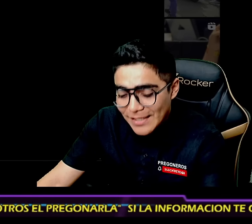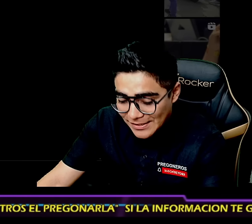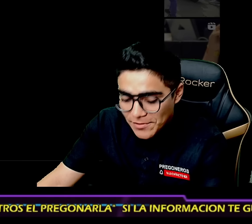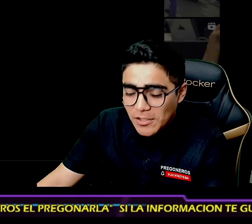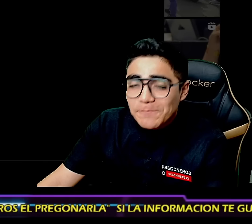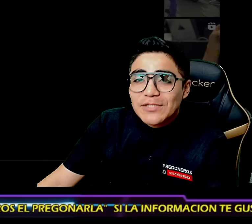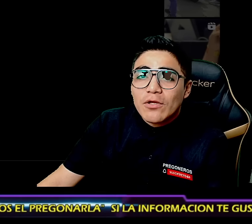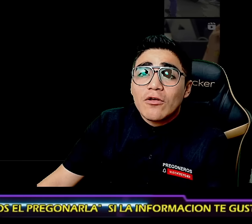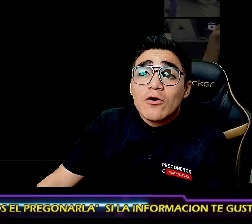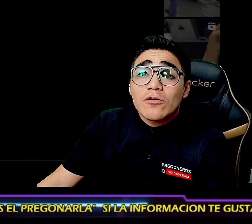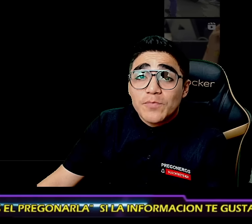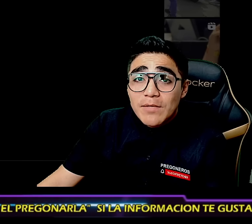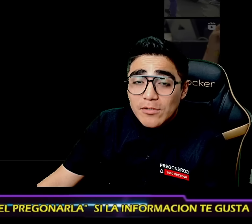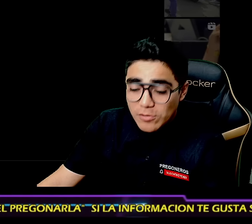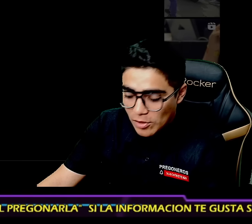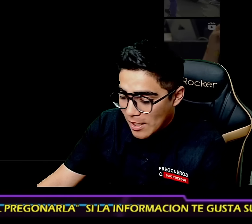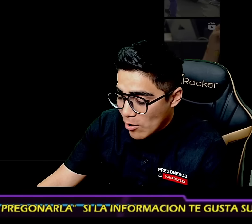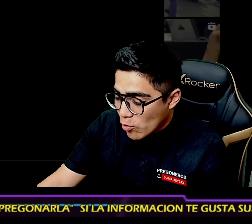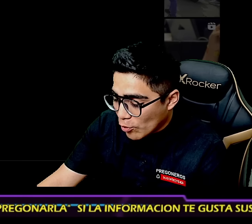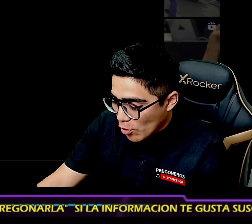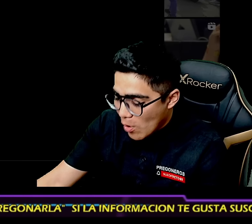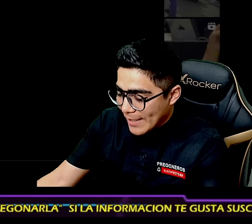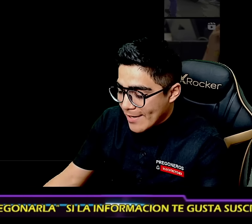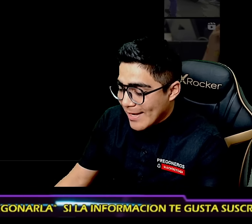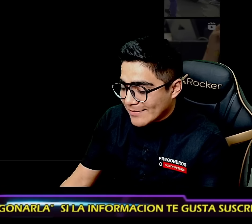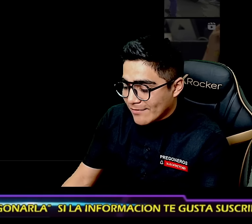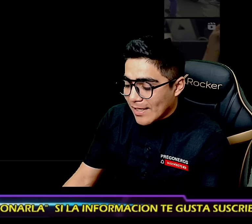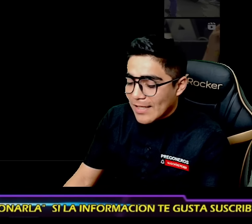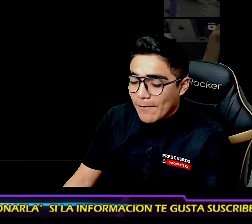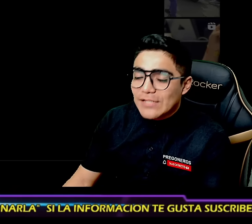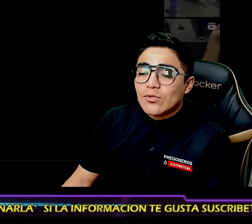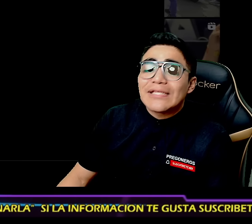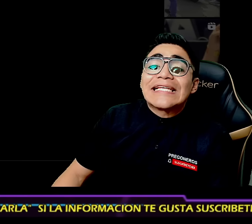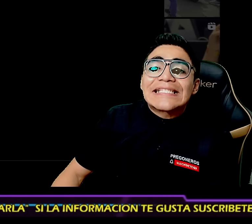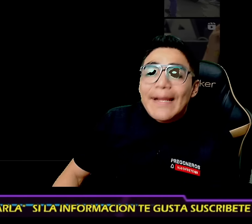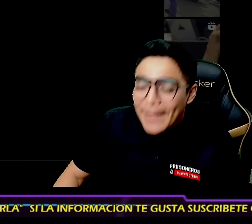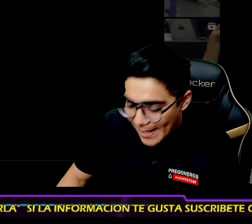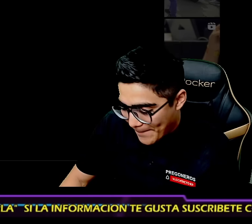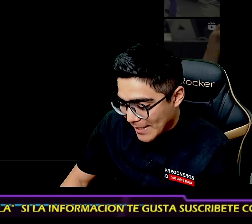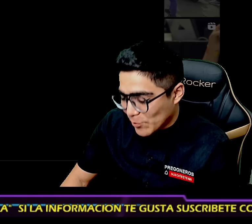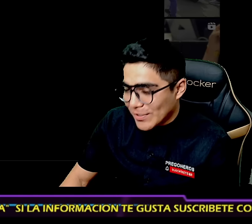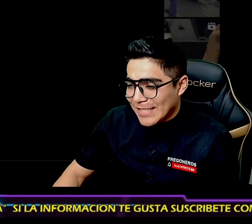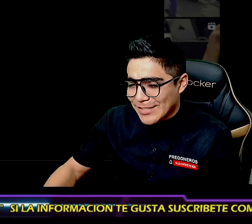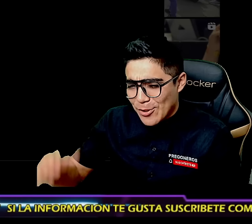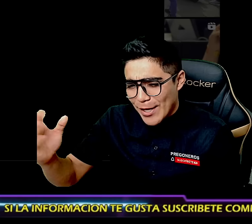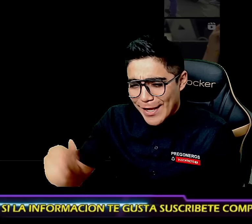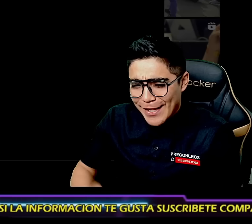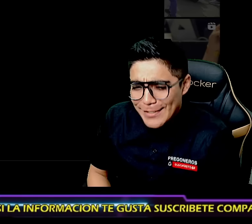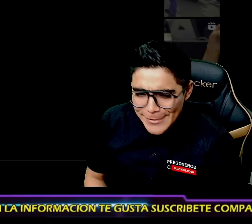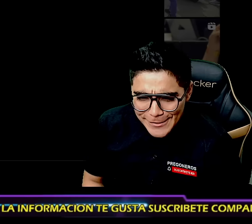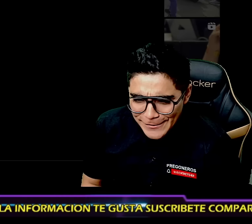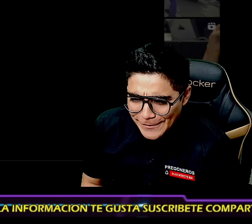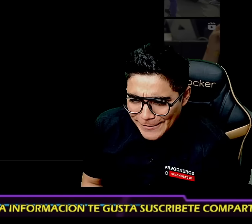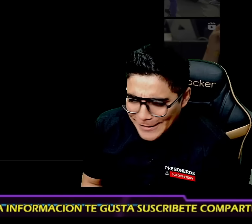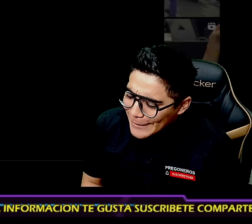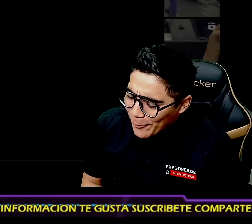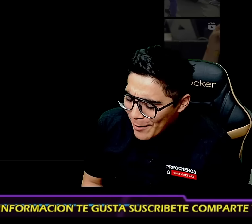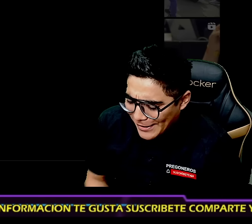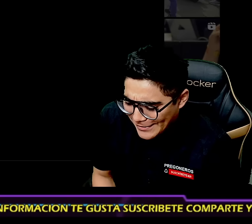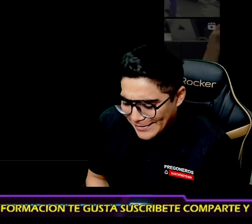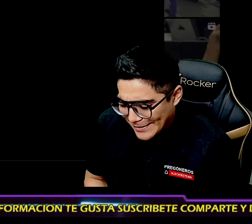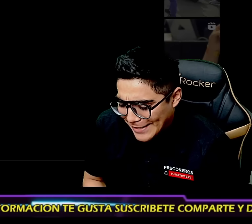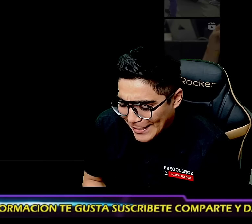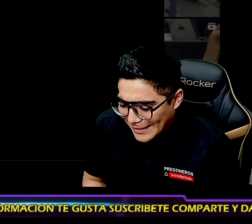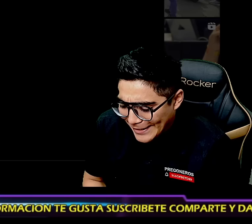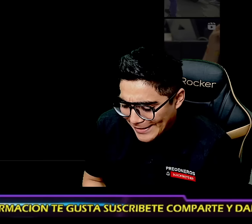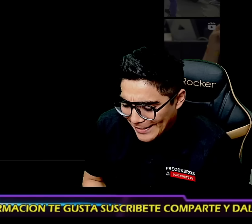Pregunta. Señores, pues todos vimos lo que ocurrió ahí en la central de Abasto en Iztapalapa, en donde la señora Sandra